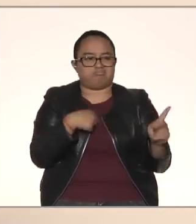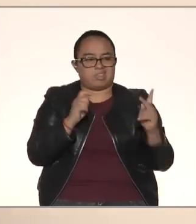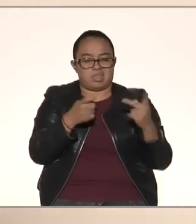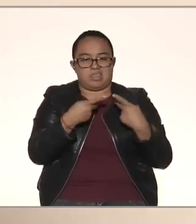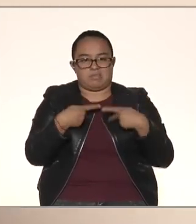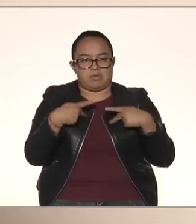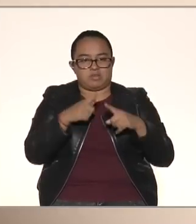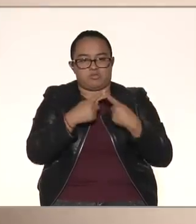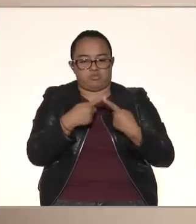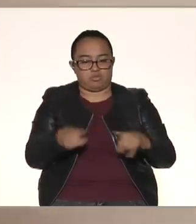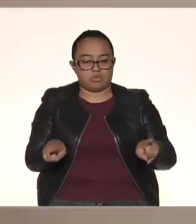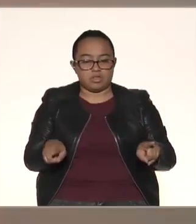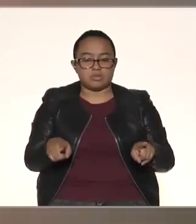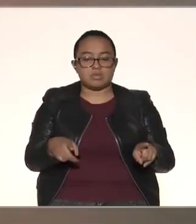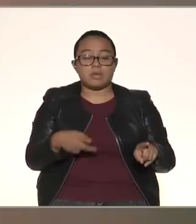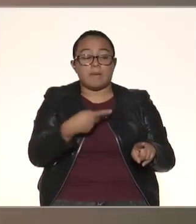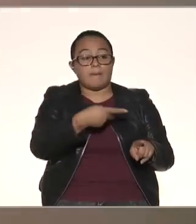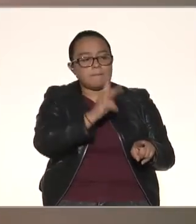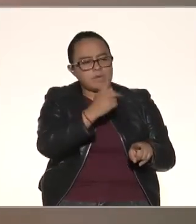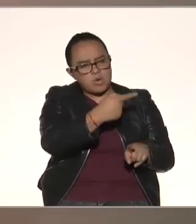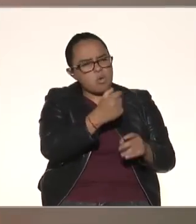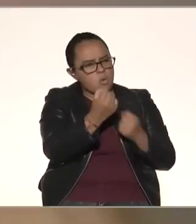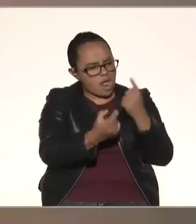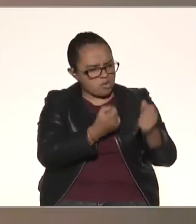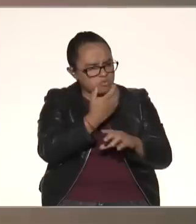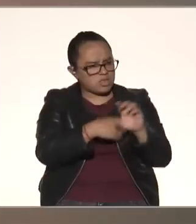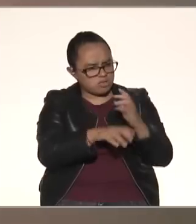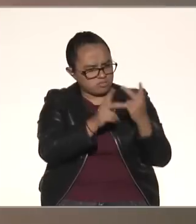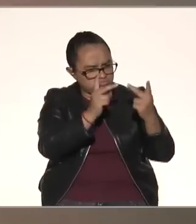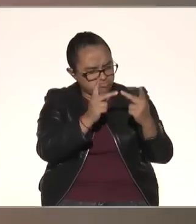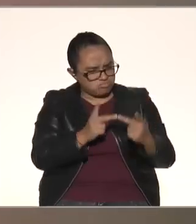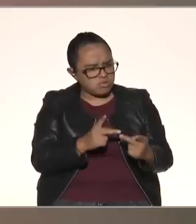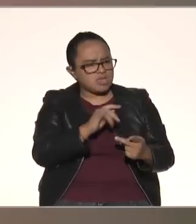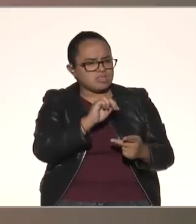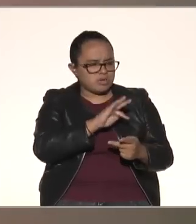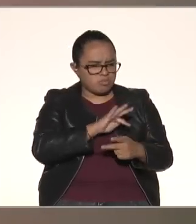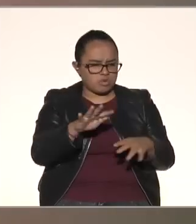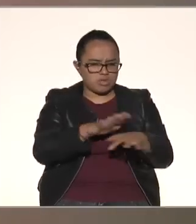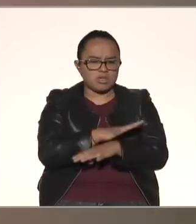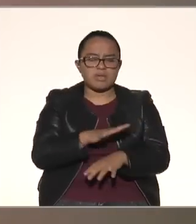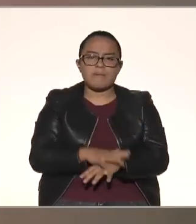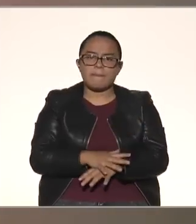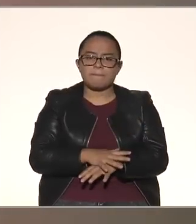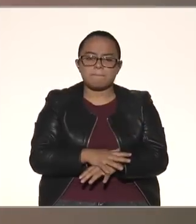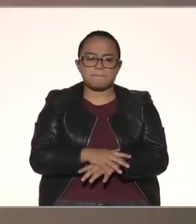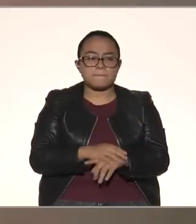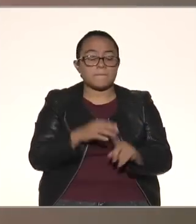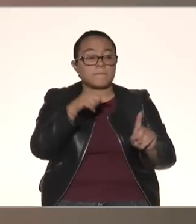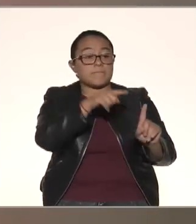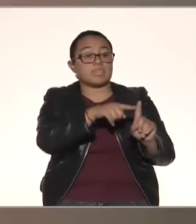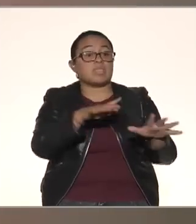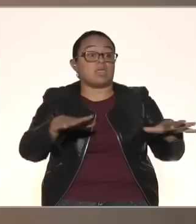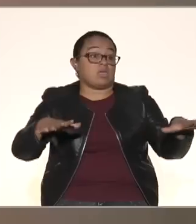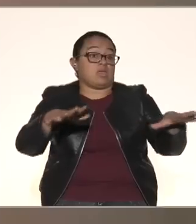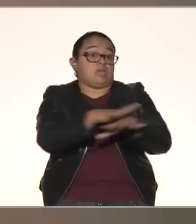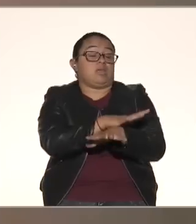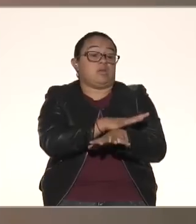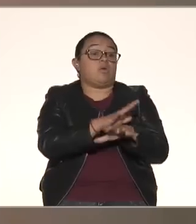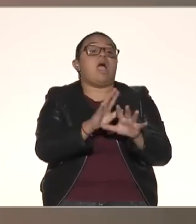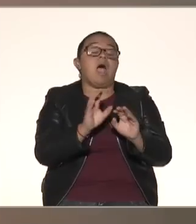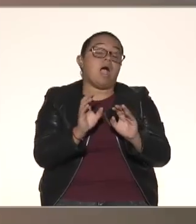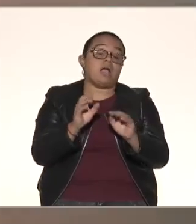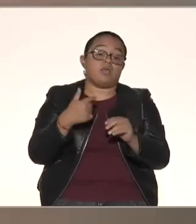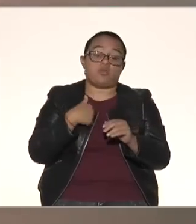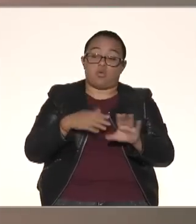que nos une o en aquello que podemos cambiar, porque no tenemos por qué ser siempre iguales, el ser humano tiene la capacidad de cambiar, de cambiar ciertos